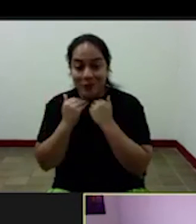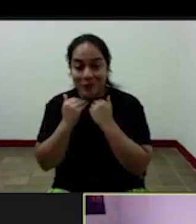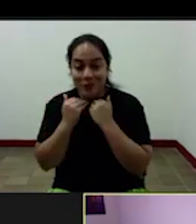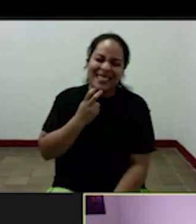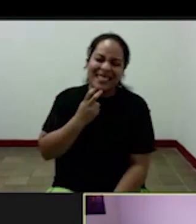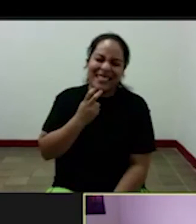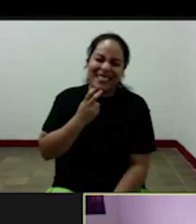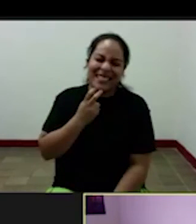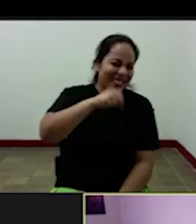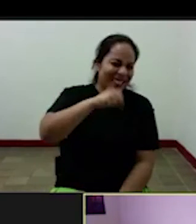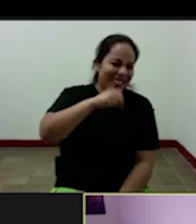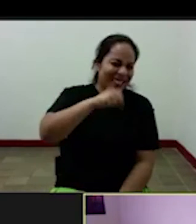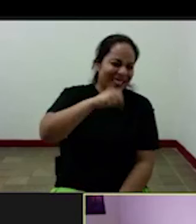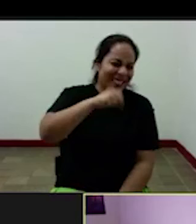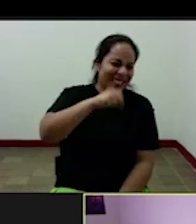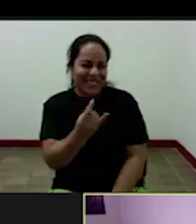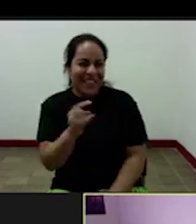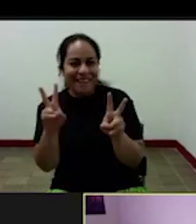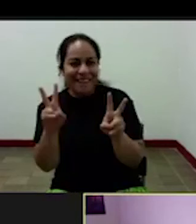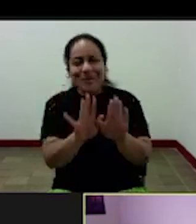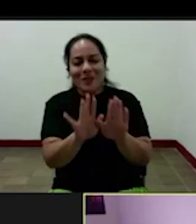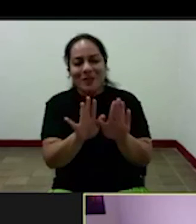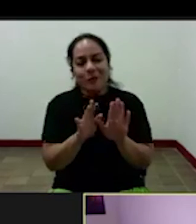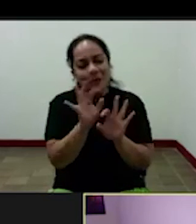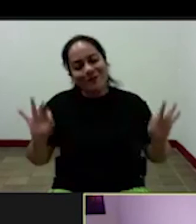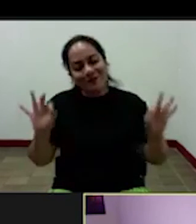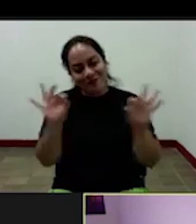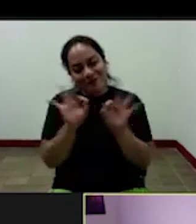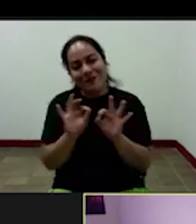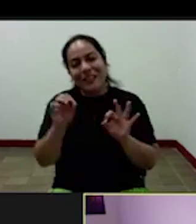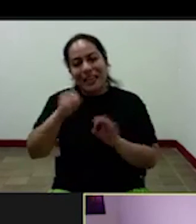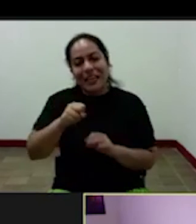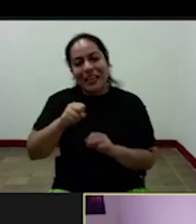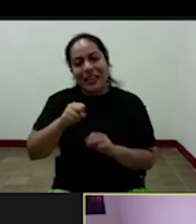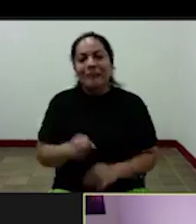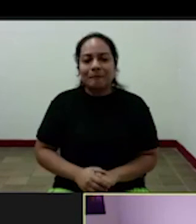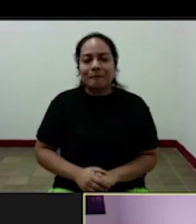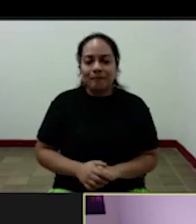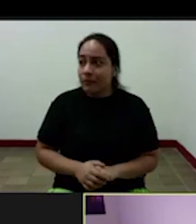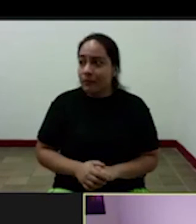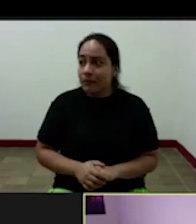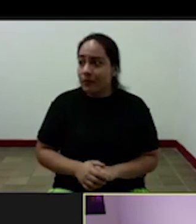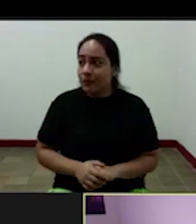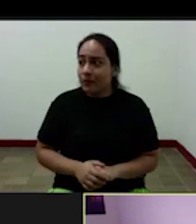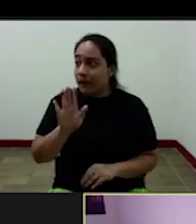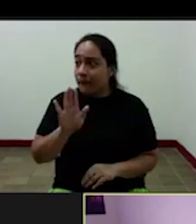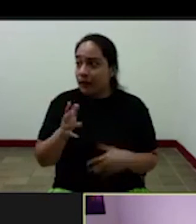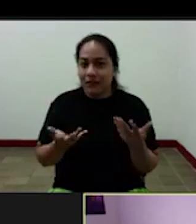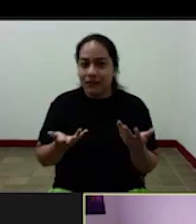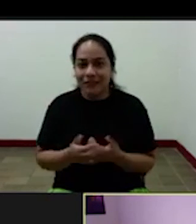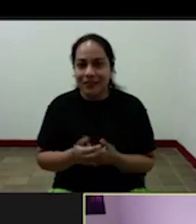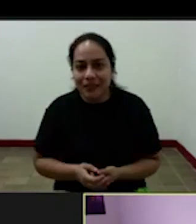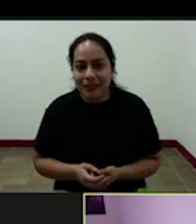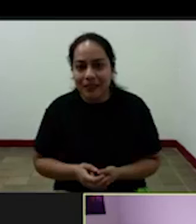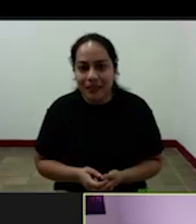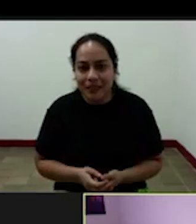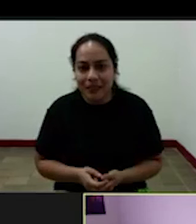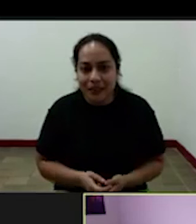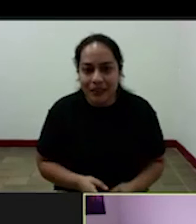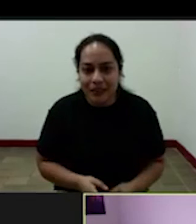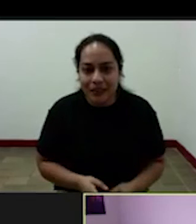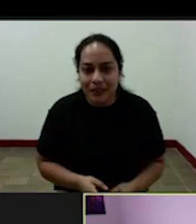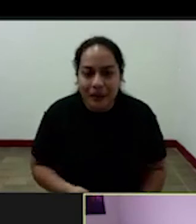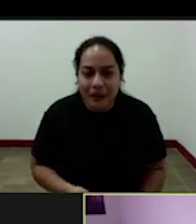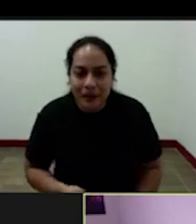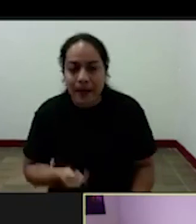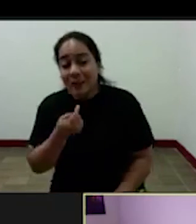tema de la autonomía, me parece muy importante. Germán Antonio también nos conversa y nos dice, uy, sí, que somos muy rígidos en